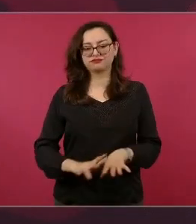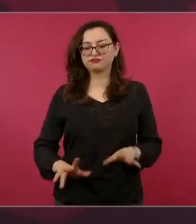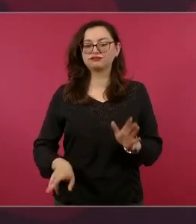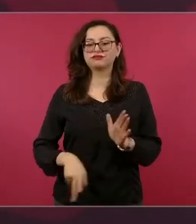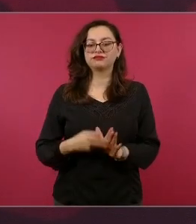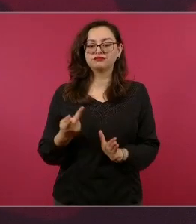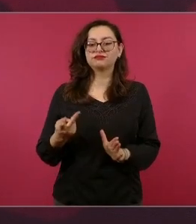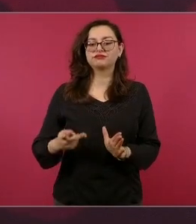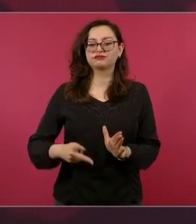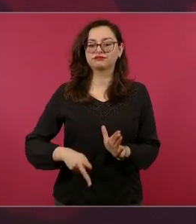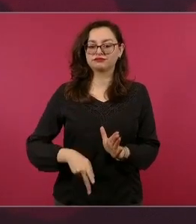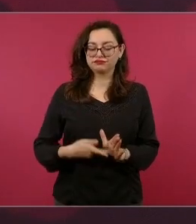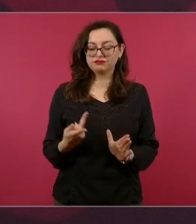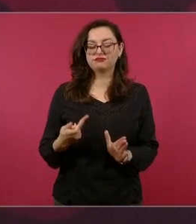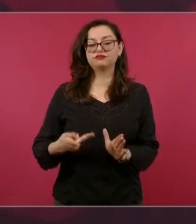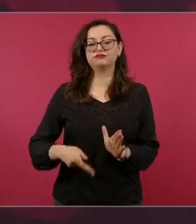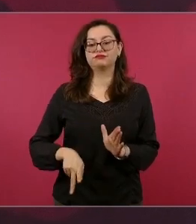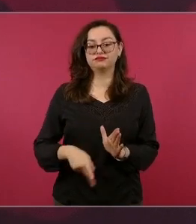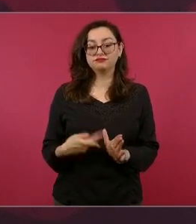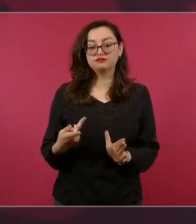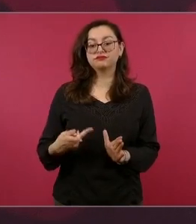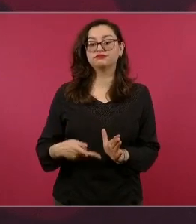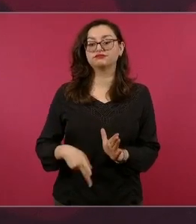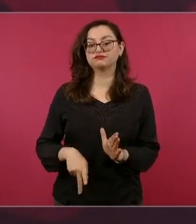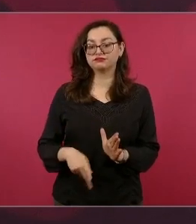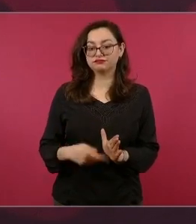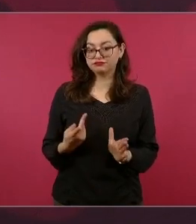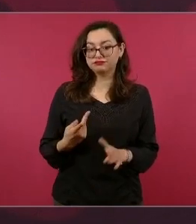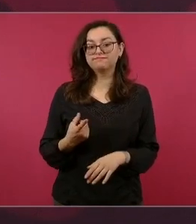informando, informando, informando,